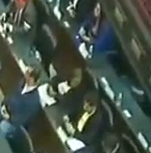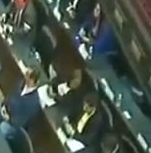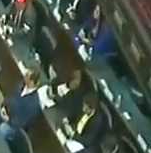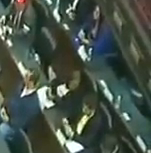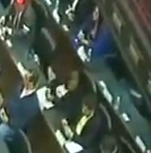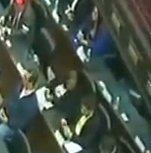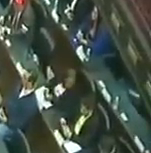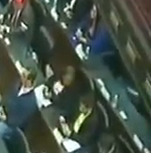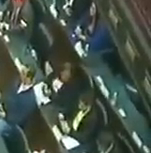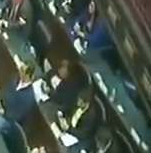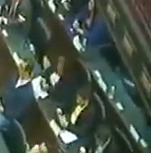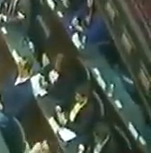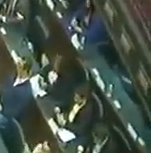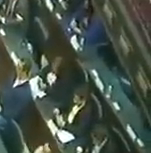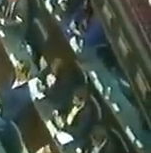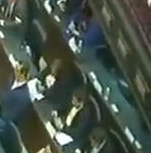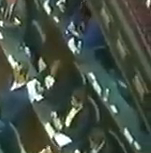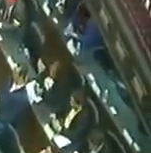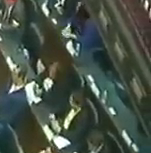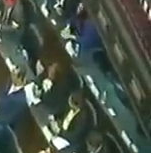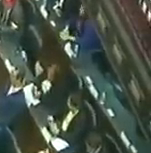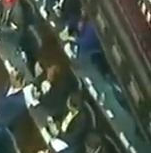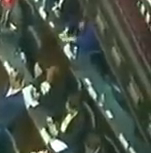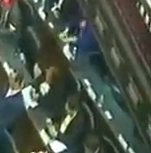Superada la controversia,